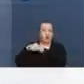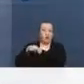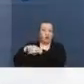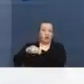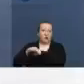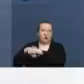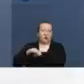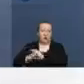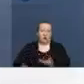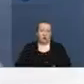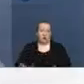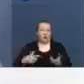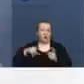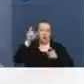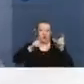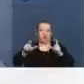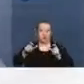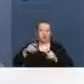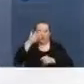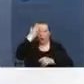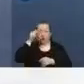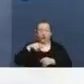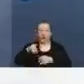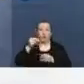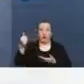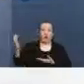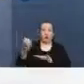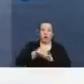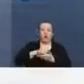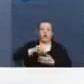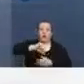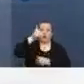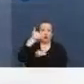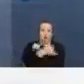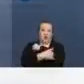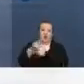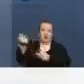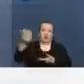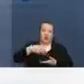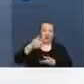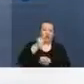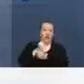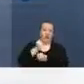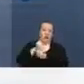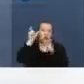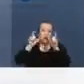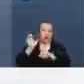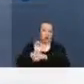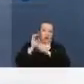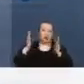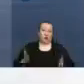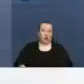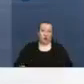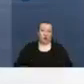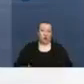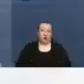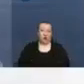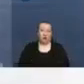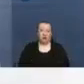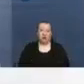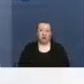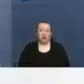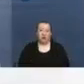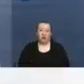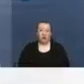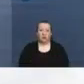entre migrantes el país se mantiene gracias a sus remesas cuando estos banqueros quebraron a la patria del 99 lo que nos permitió